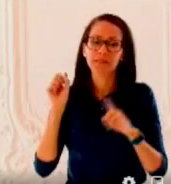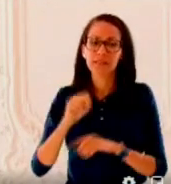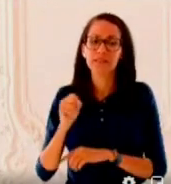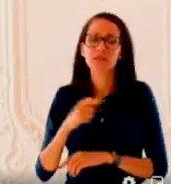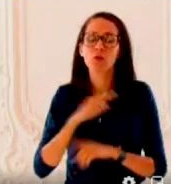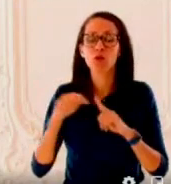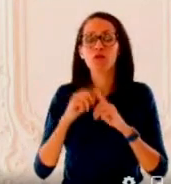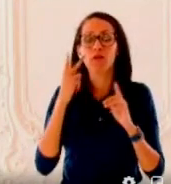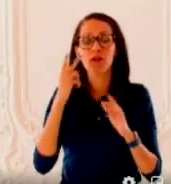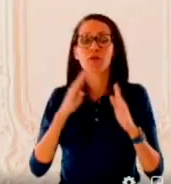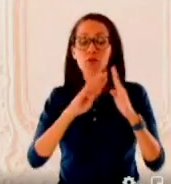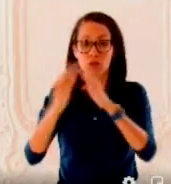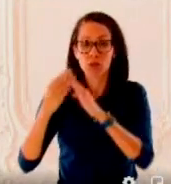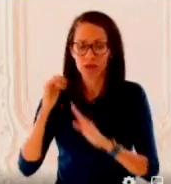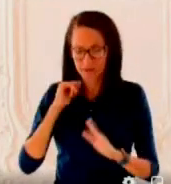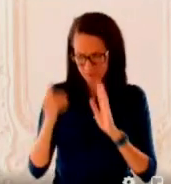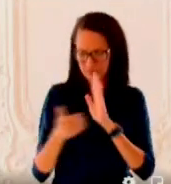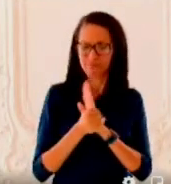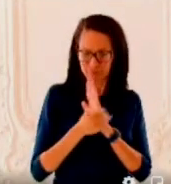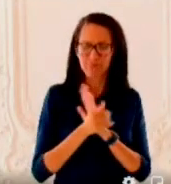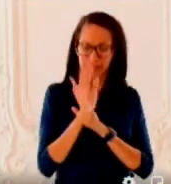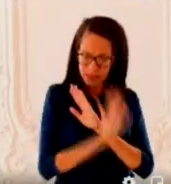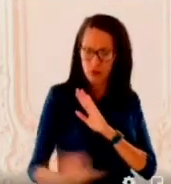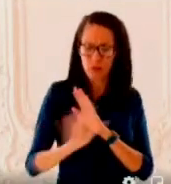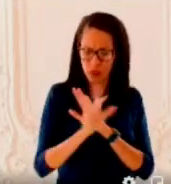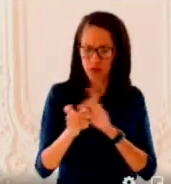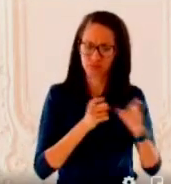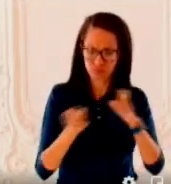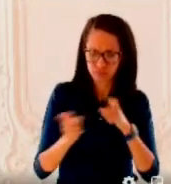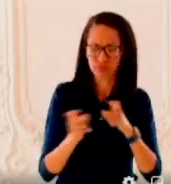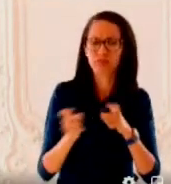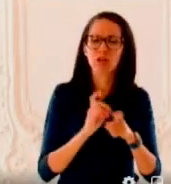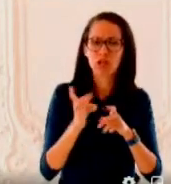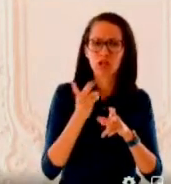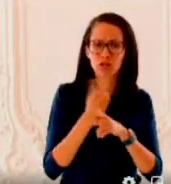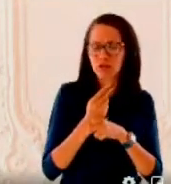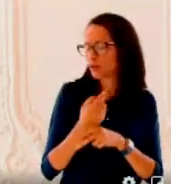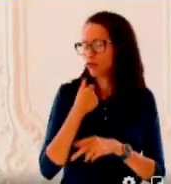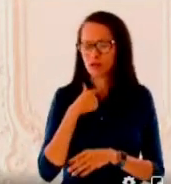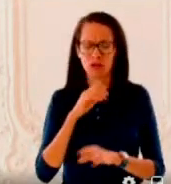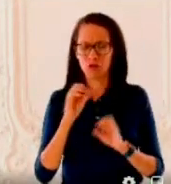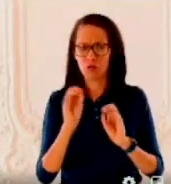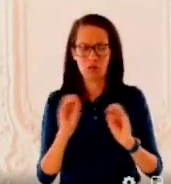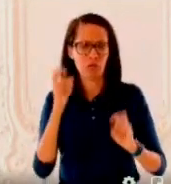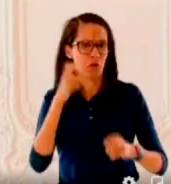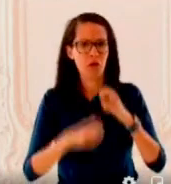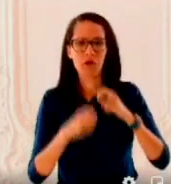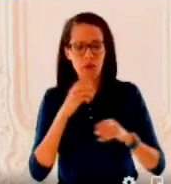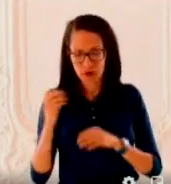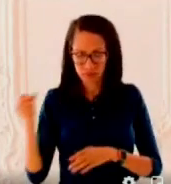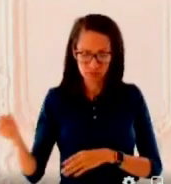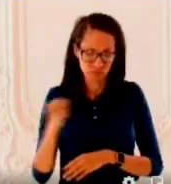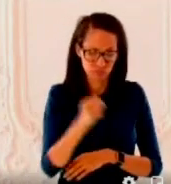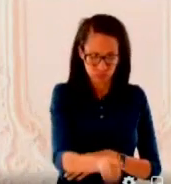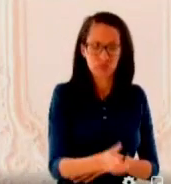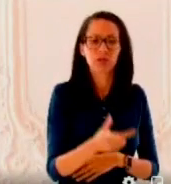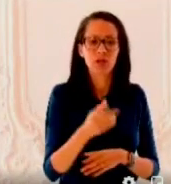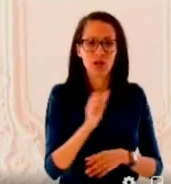que el municipio tiene la capacidad para hacer la obra, no tengo reparo alguno de que recaiga en manos del